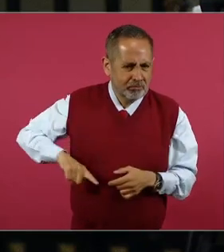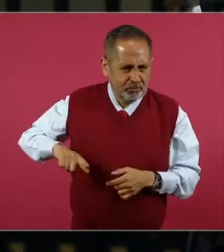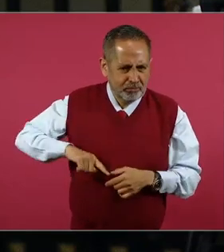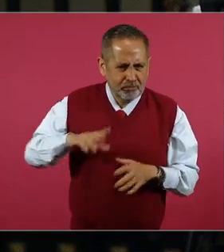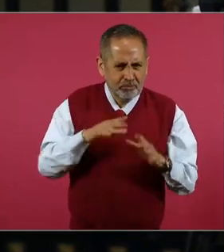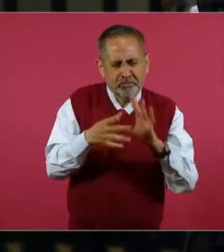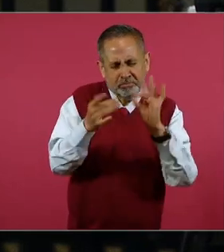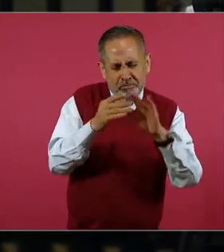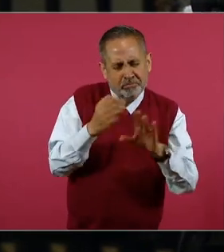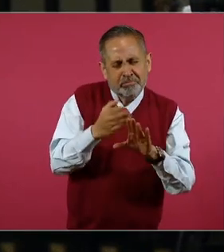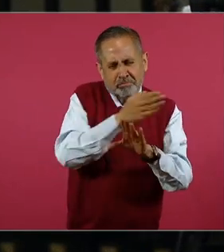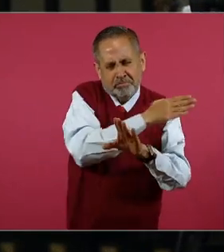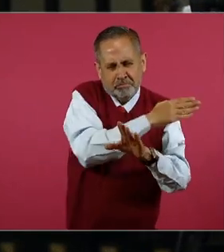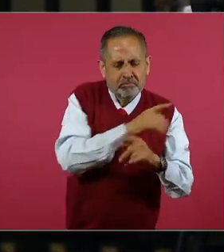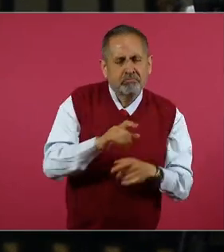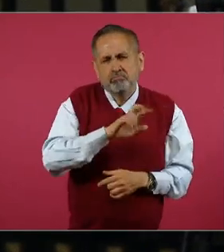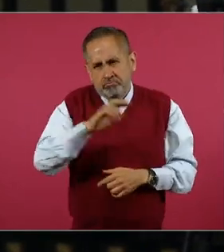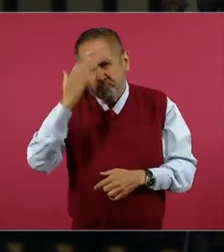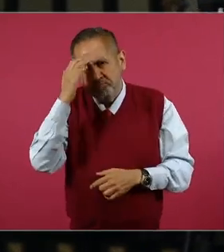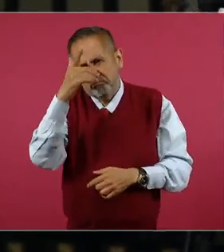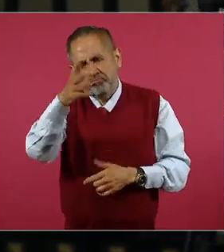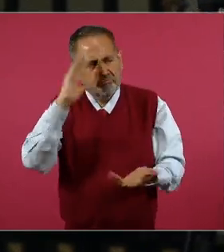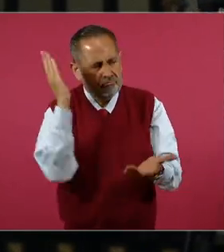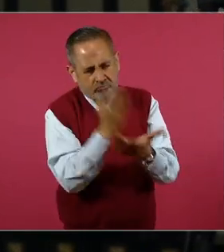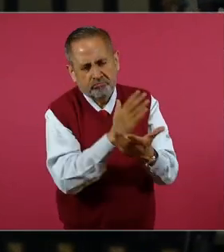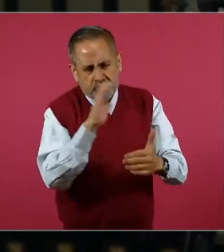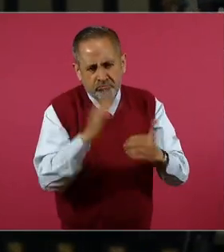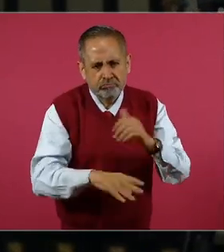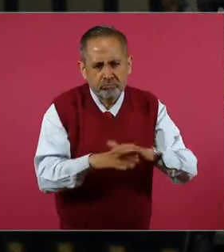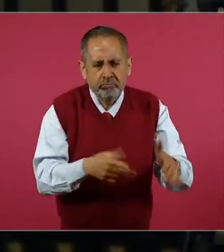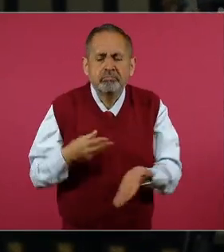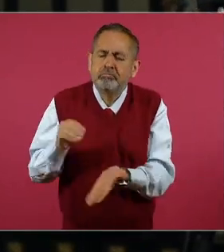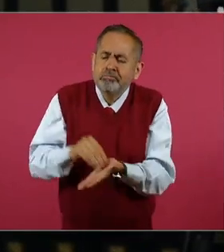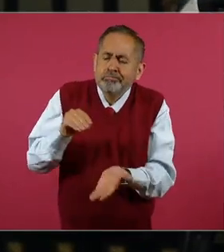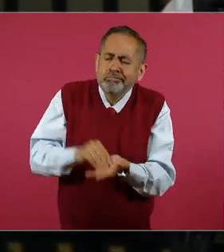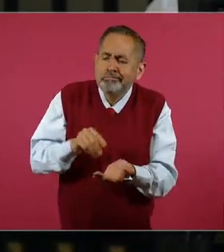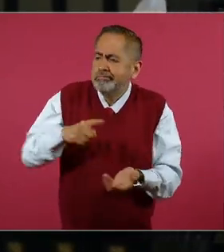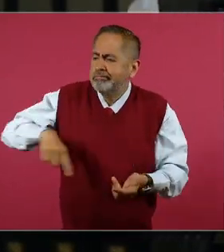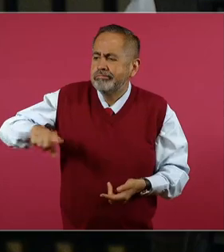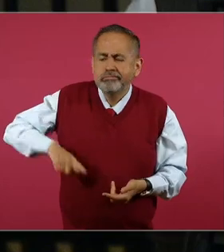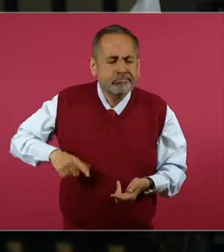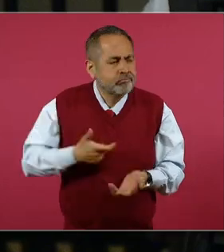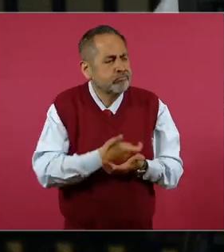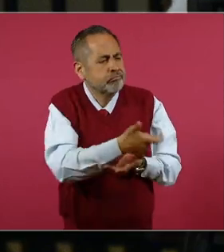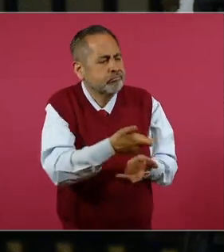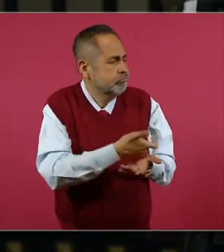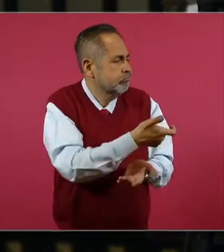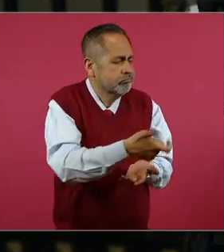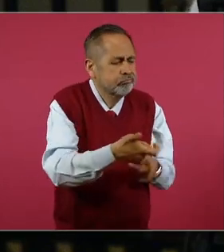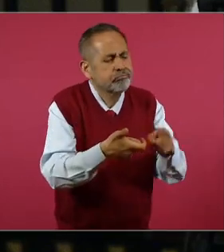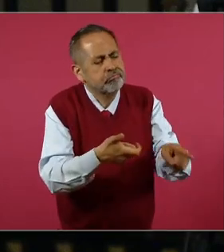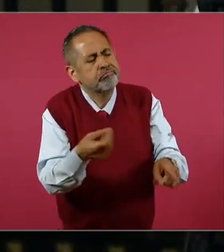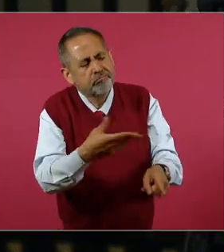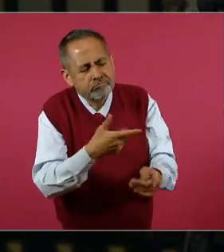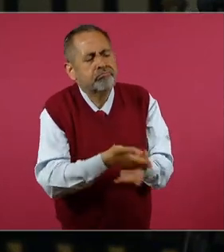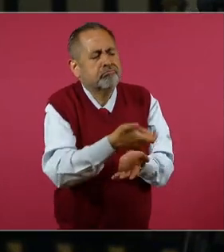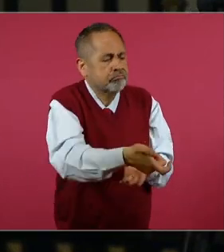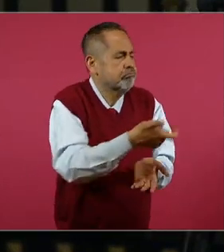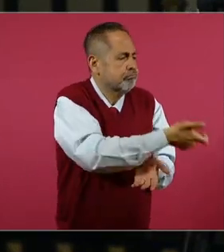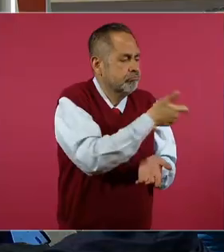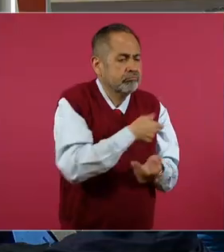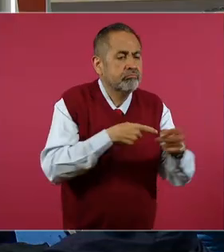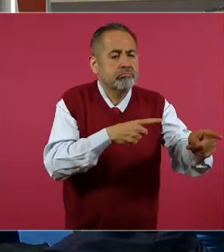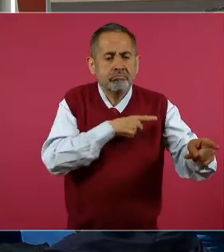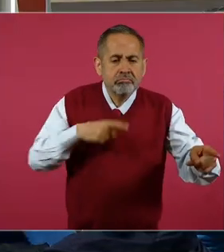lo que ya le he dicho que se le reconoce por haberle dado un machetazo, siga beneficiando a una empresa de un